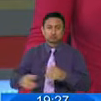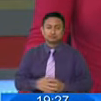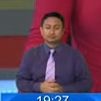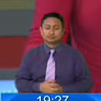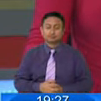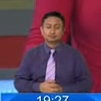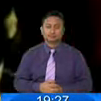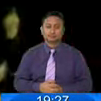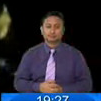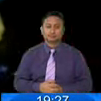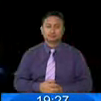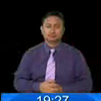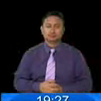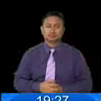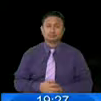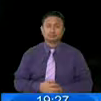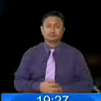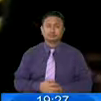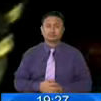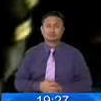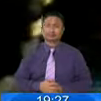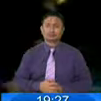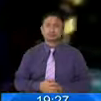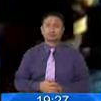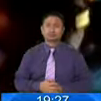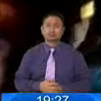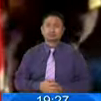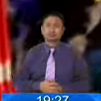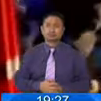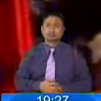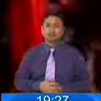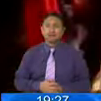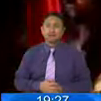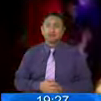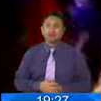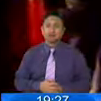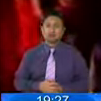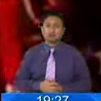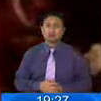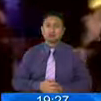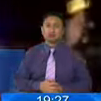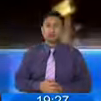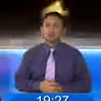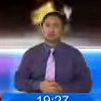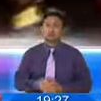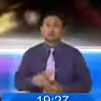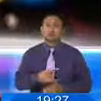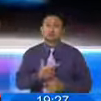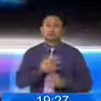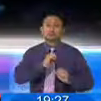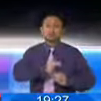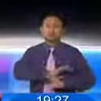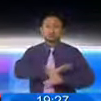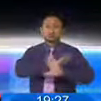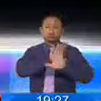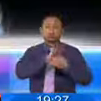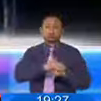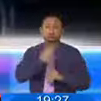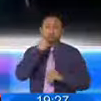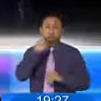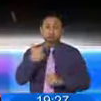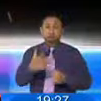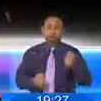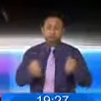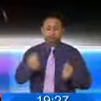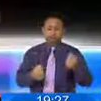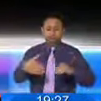lugar. Ocurrió en la madrugada. Conductores que circulaban a esa